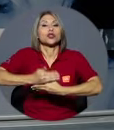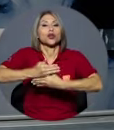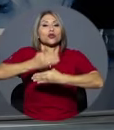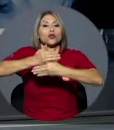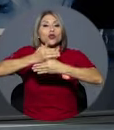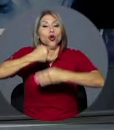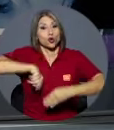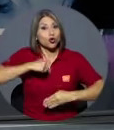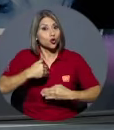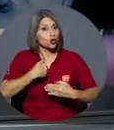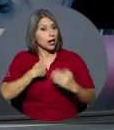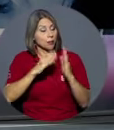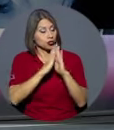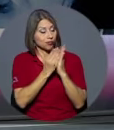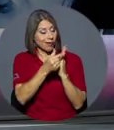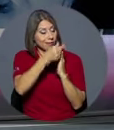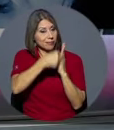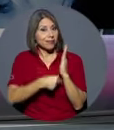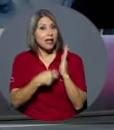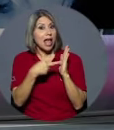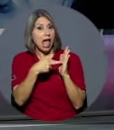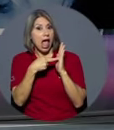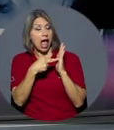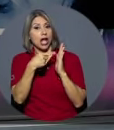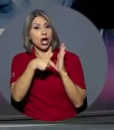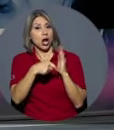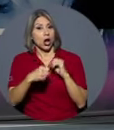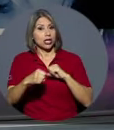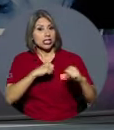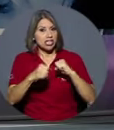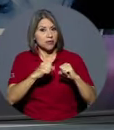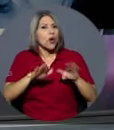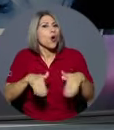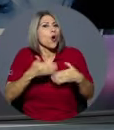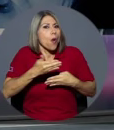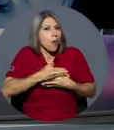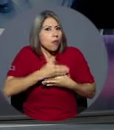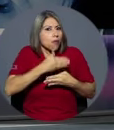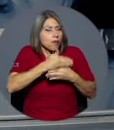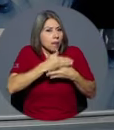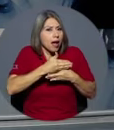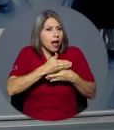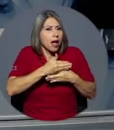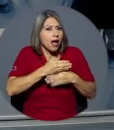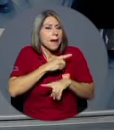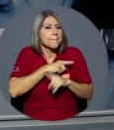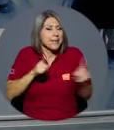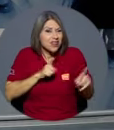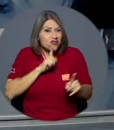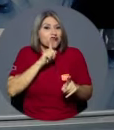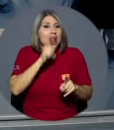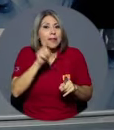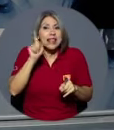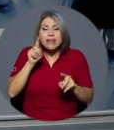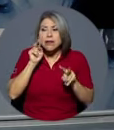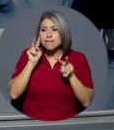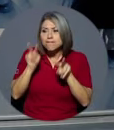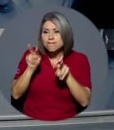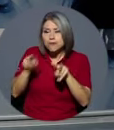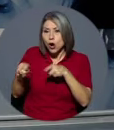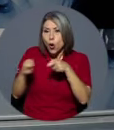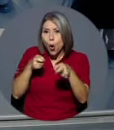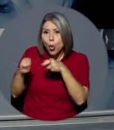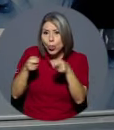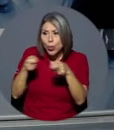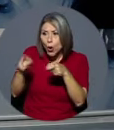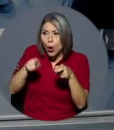excelente código sísmico, ¿verdad? Y otros códigos de cimentación, por ejemplo, pero realmente cómo son los procesos de control del